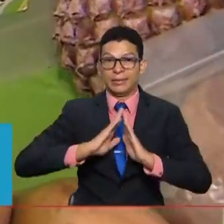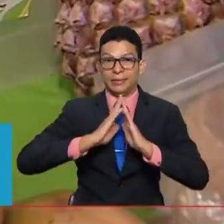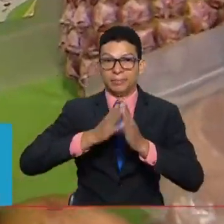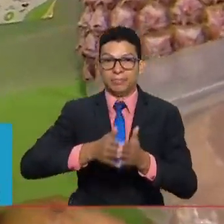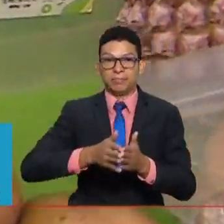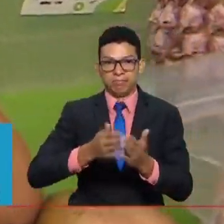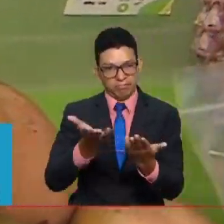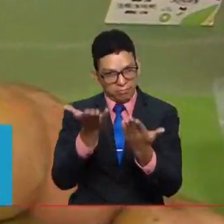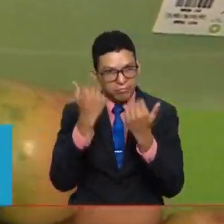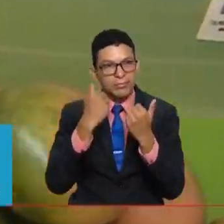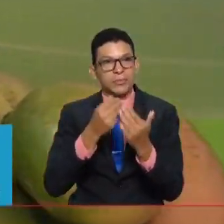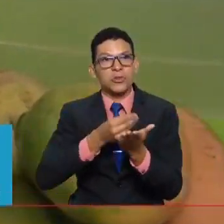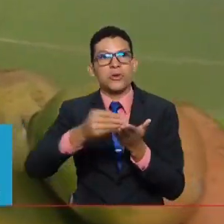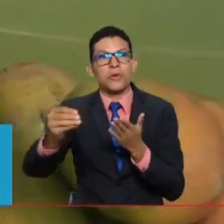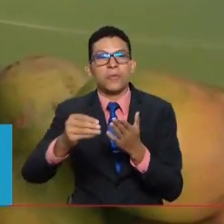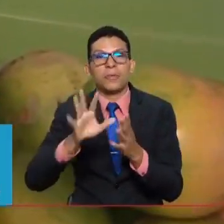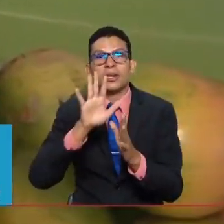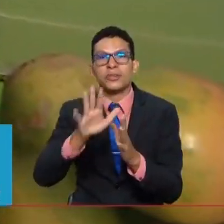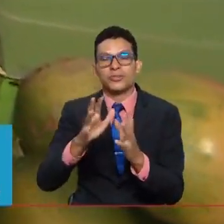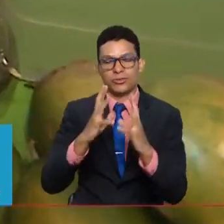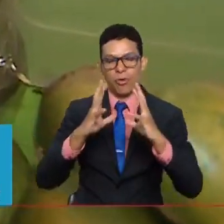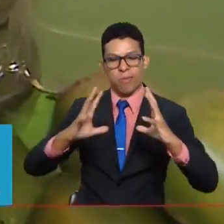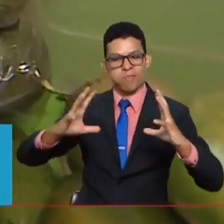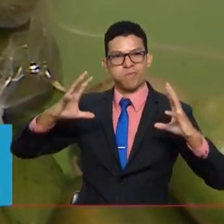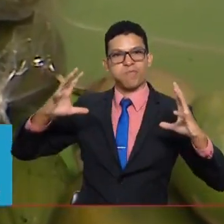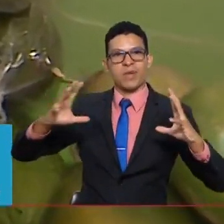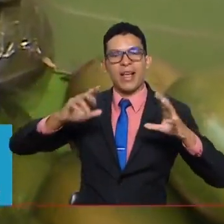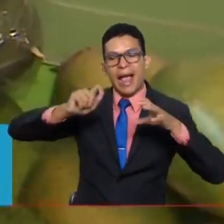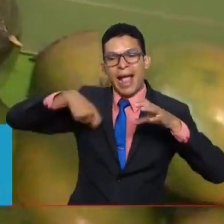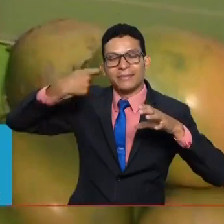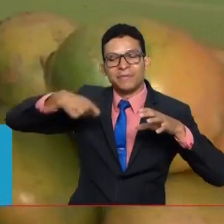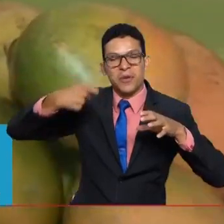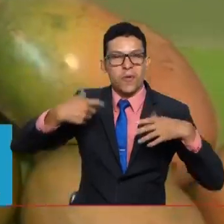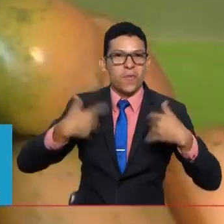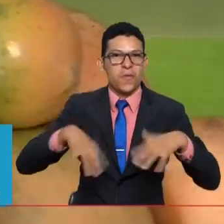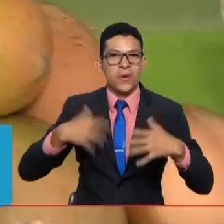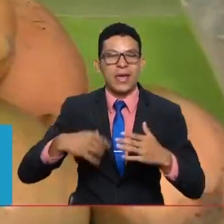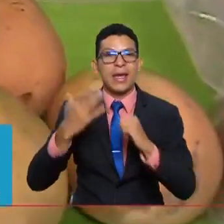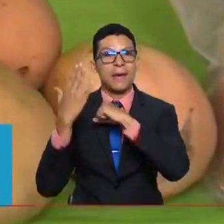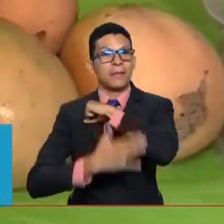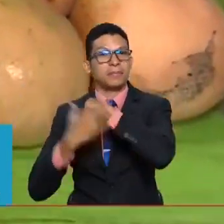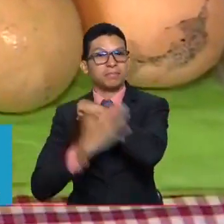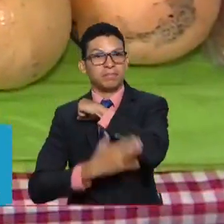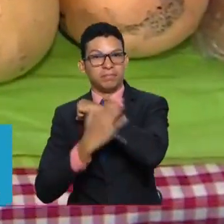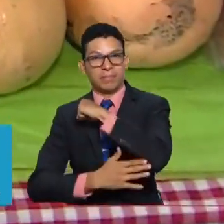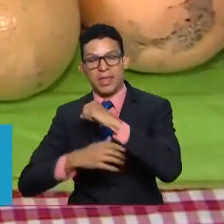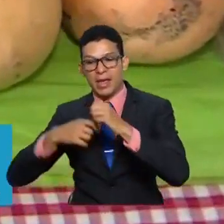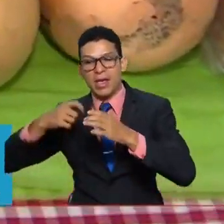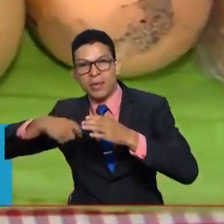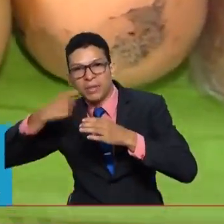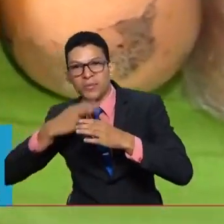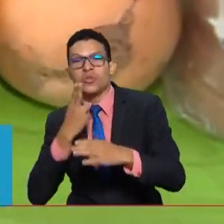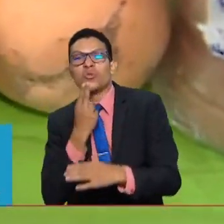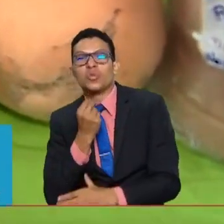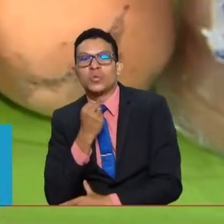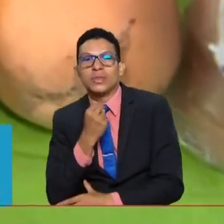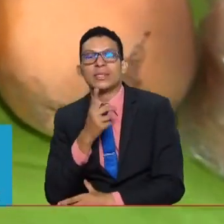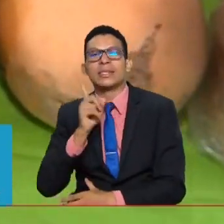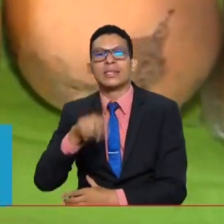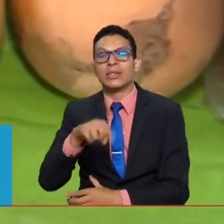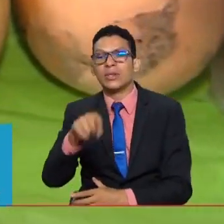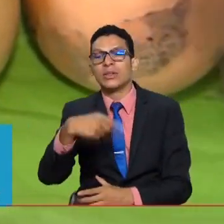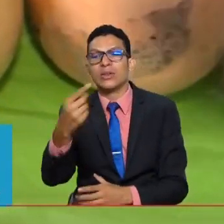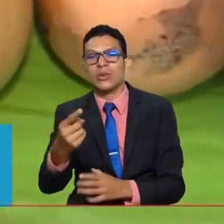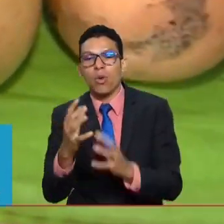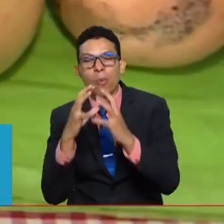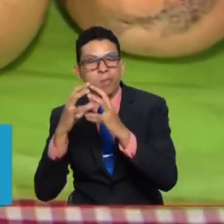que se lleven el zapallito para que hagan buen dulce de zapallo, el calado de piña y el dulce de la granadilla